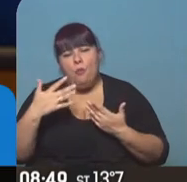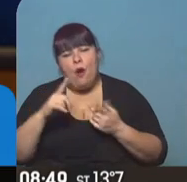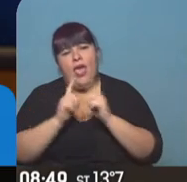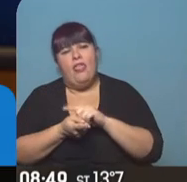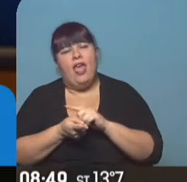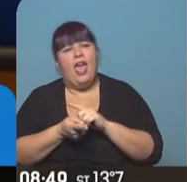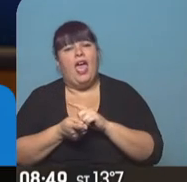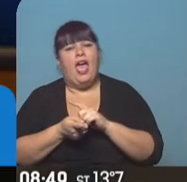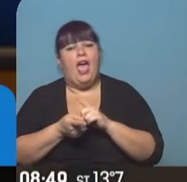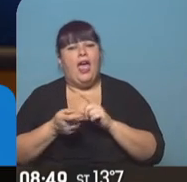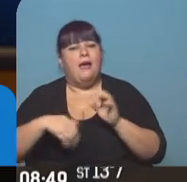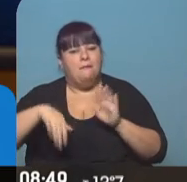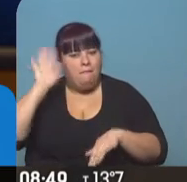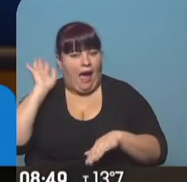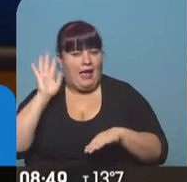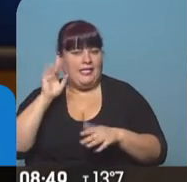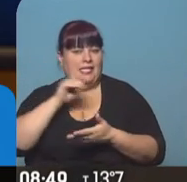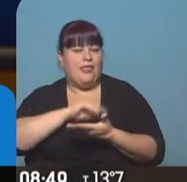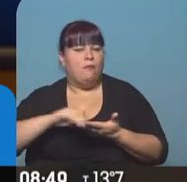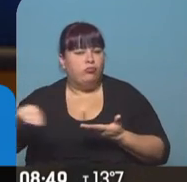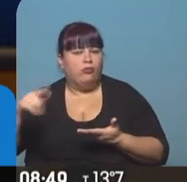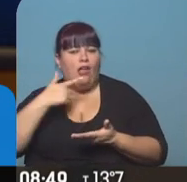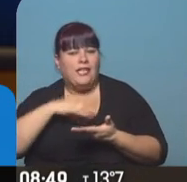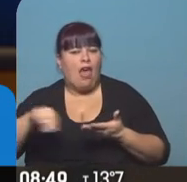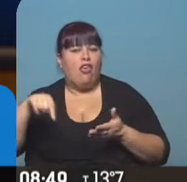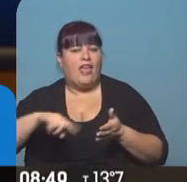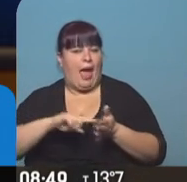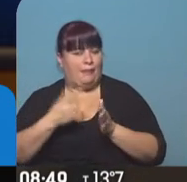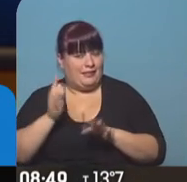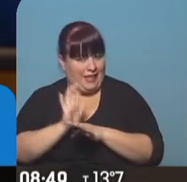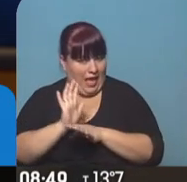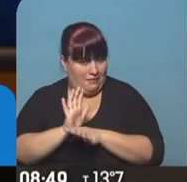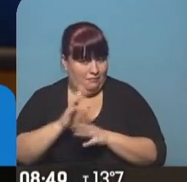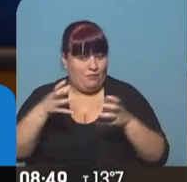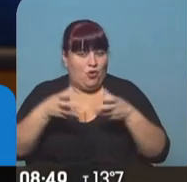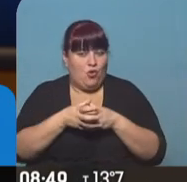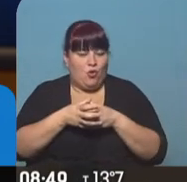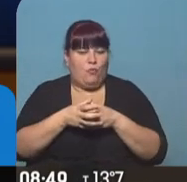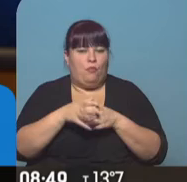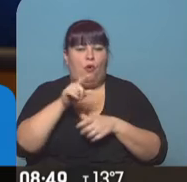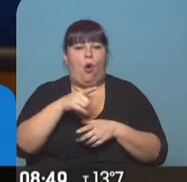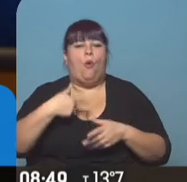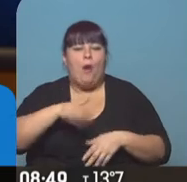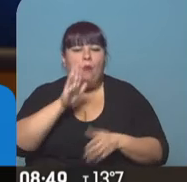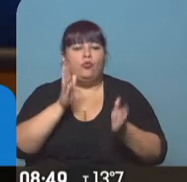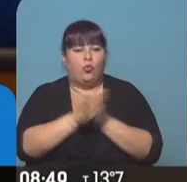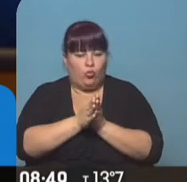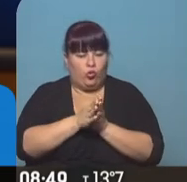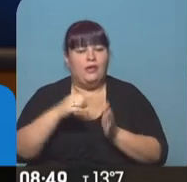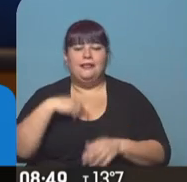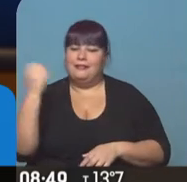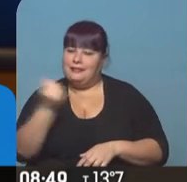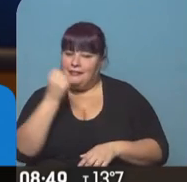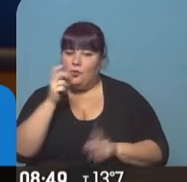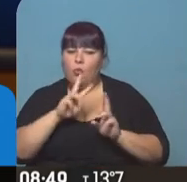en aumentar la cantidad de legisladores de lo que hoy es el interbloque de vamos juntos nosotros aspiramos